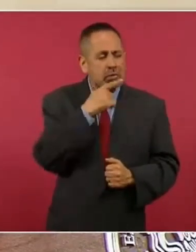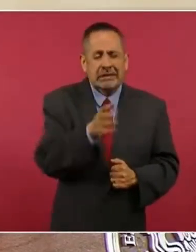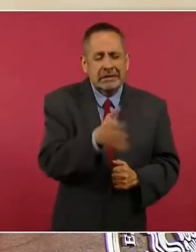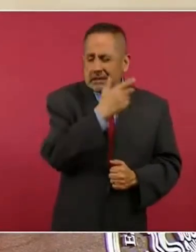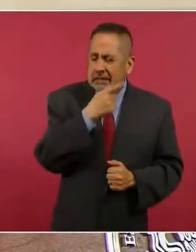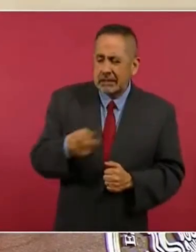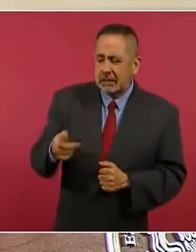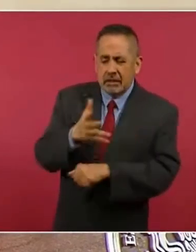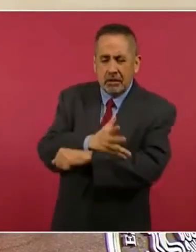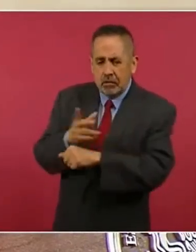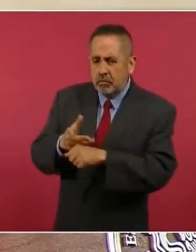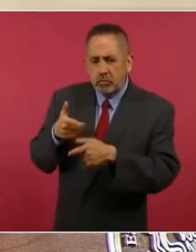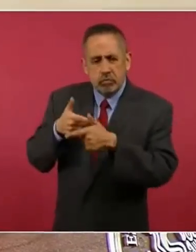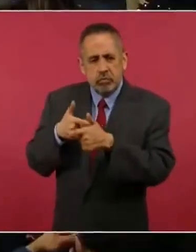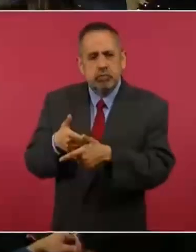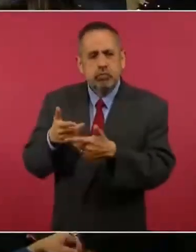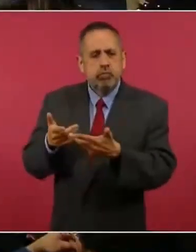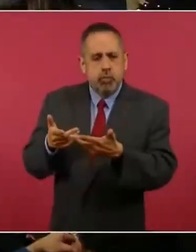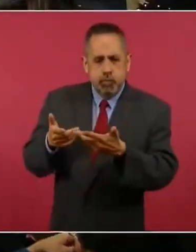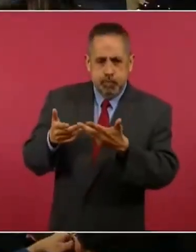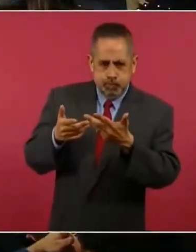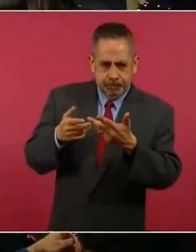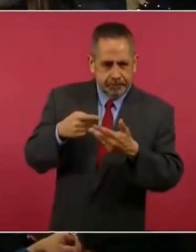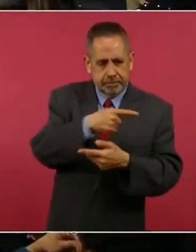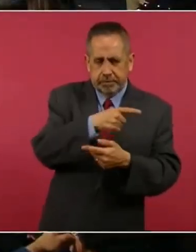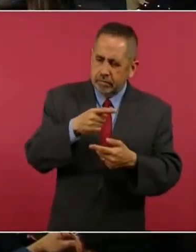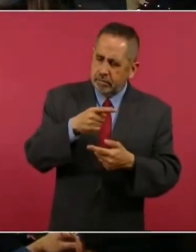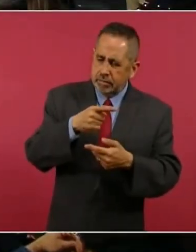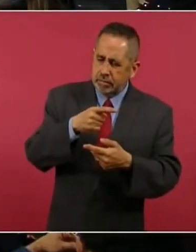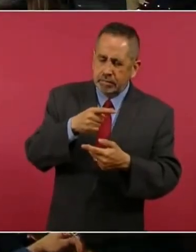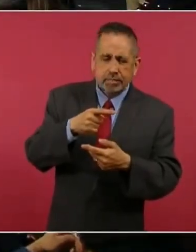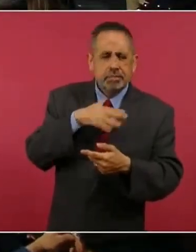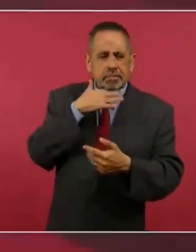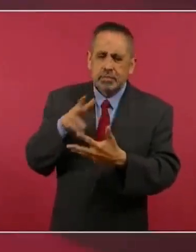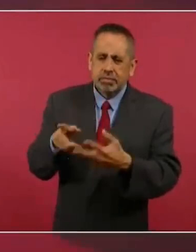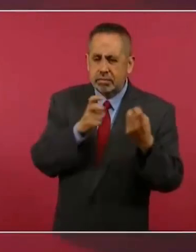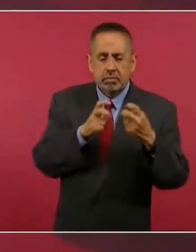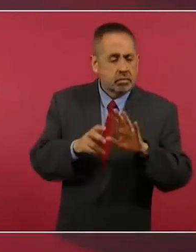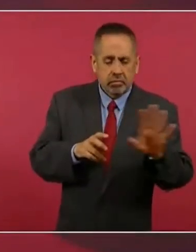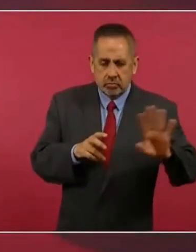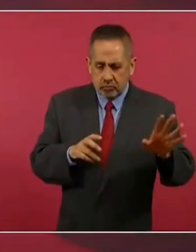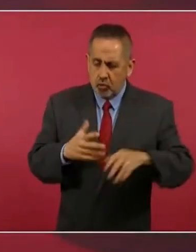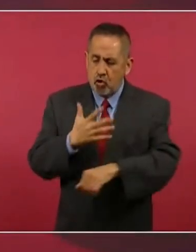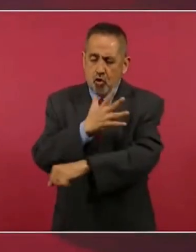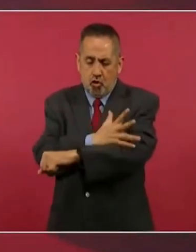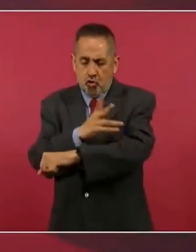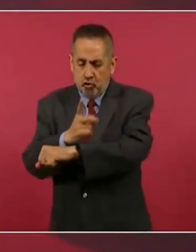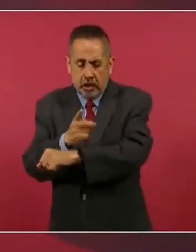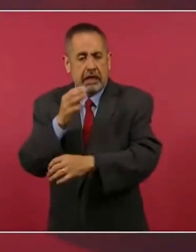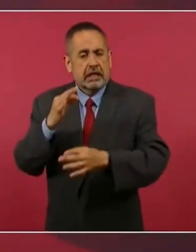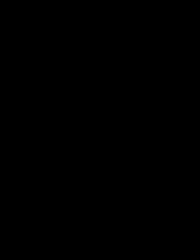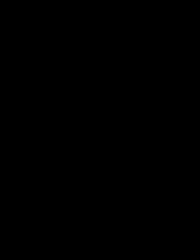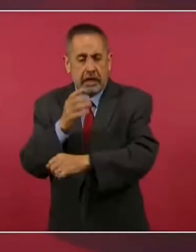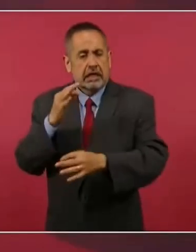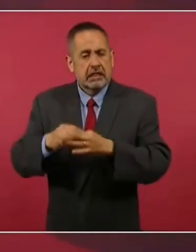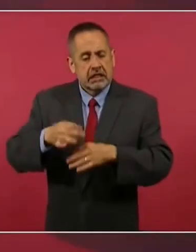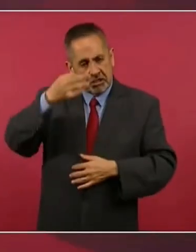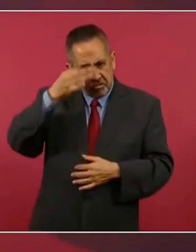porque la corrupción es robarse el dinero. La honestidad es,